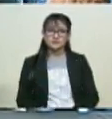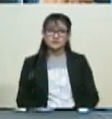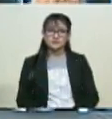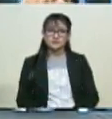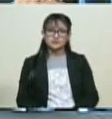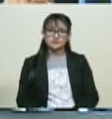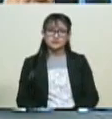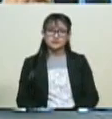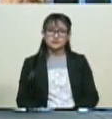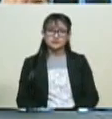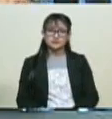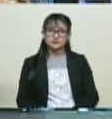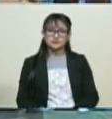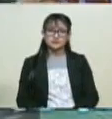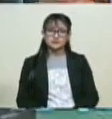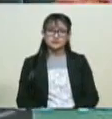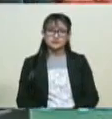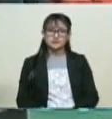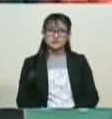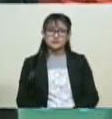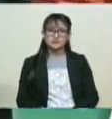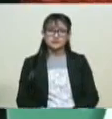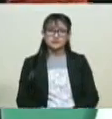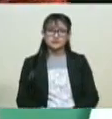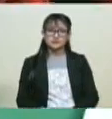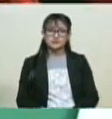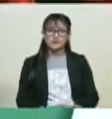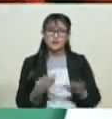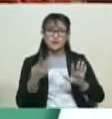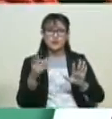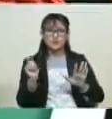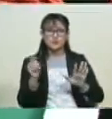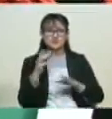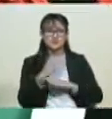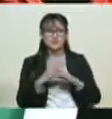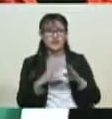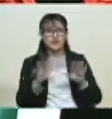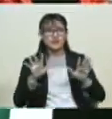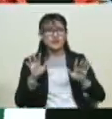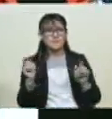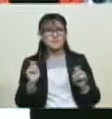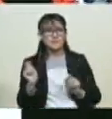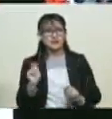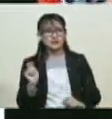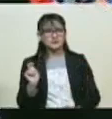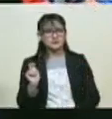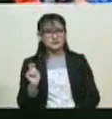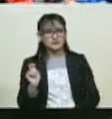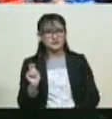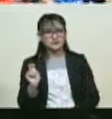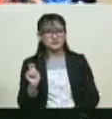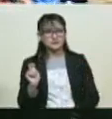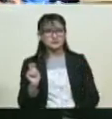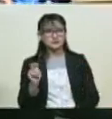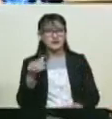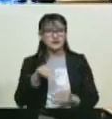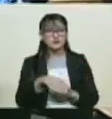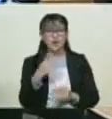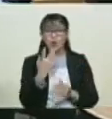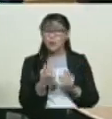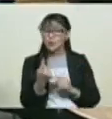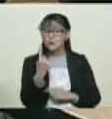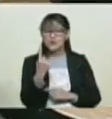ciclo electoral pudiéramos decir de nueve meses y medio de diez meses ciclo electoral único